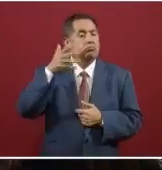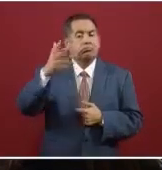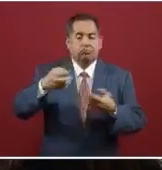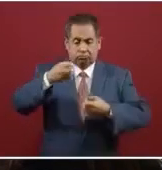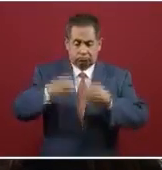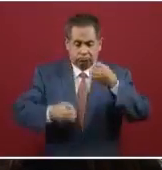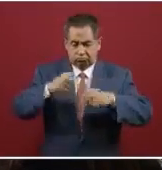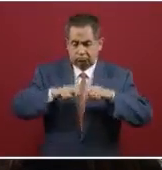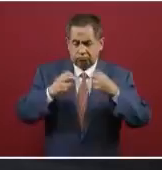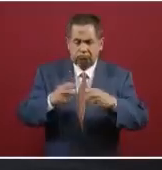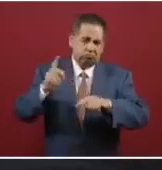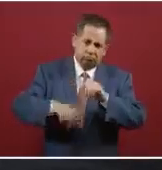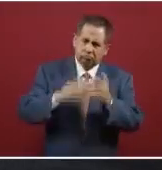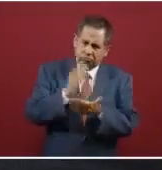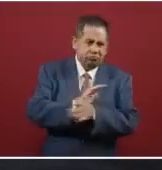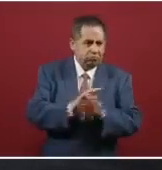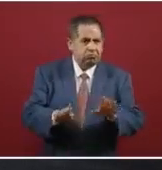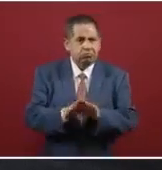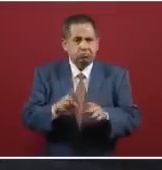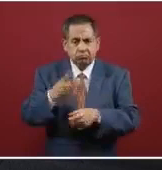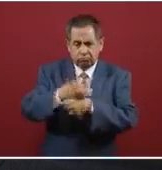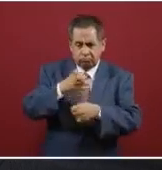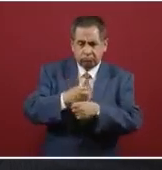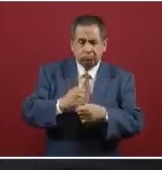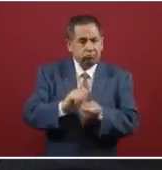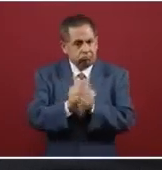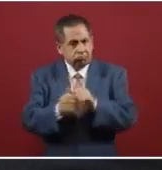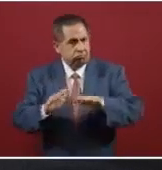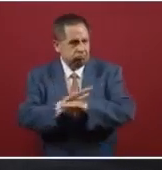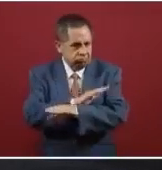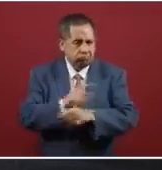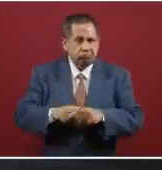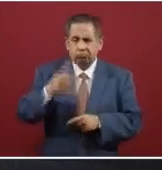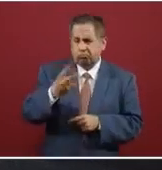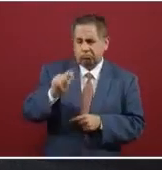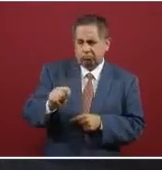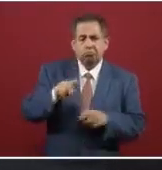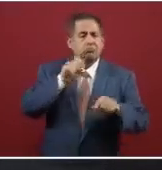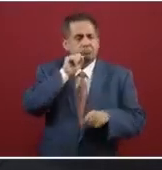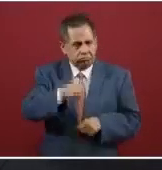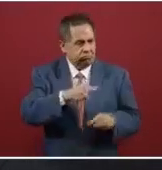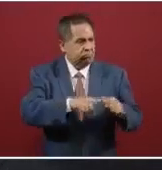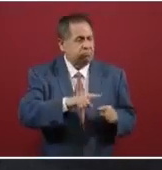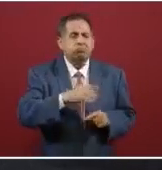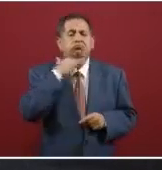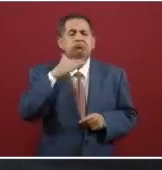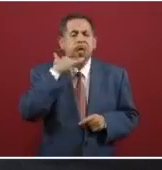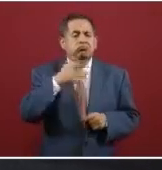y el combate a la corrupción de la Cuarta Transformación alcance también a la corrompida Procuración de Justicia en el